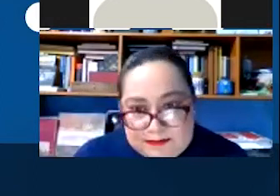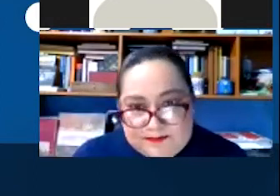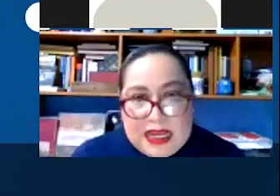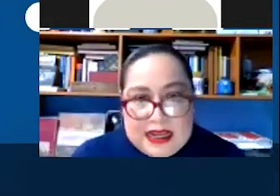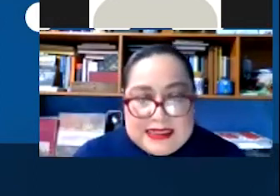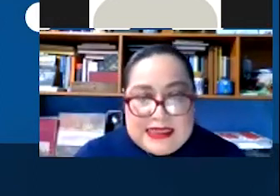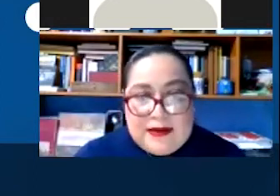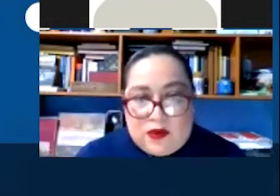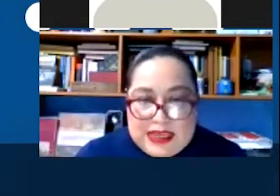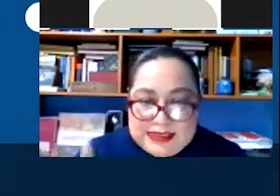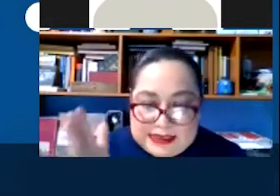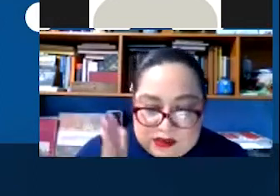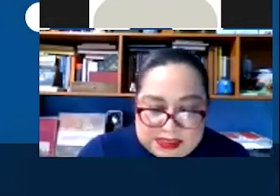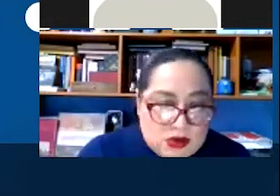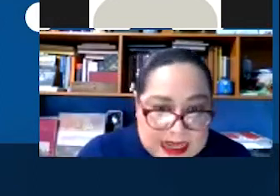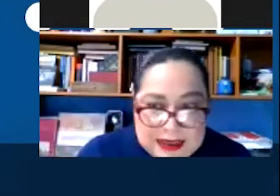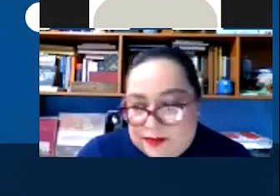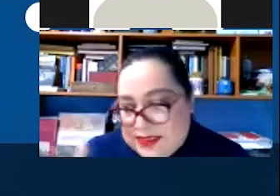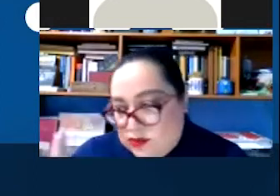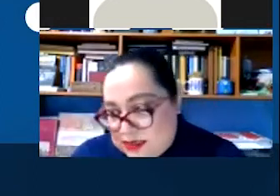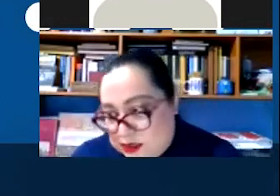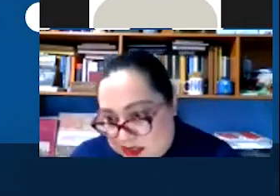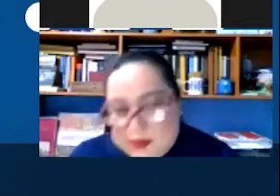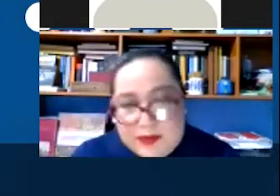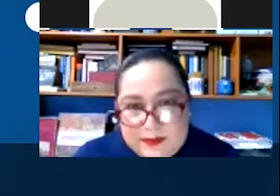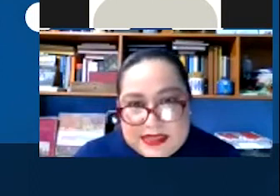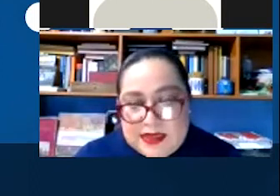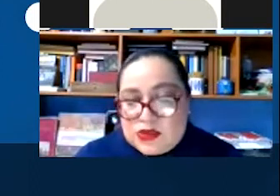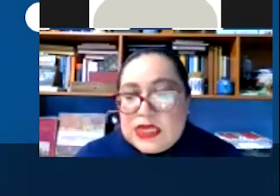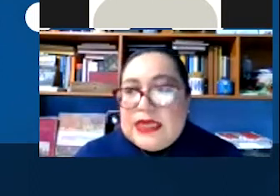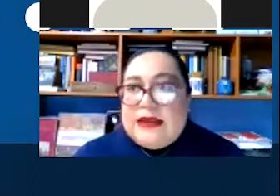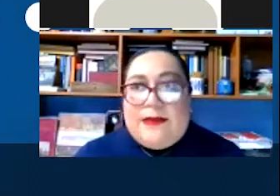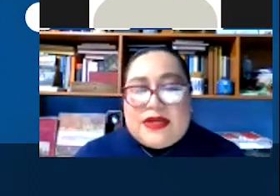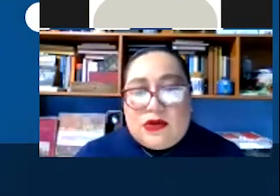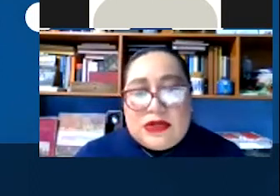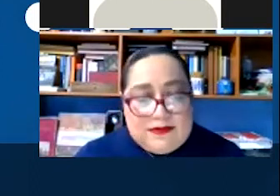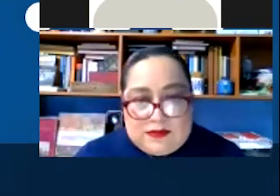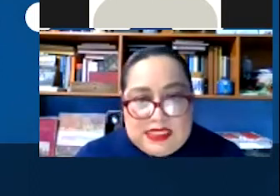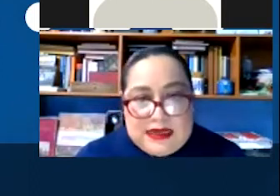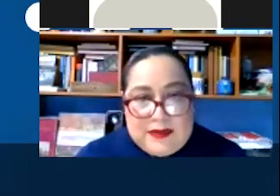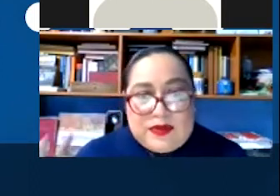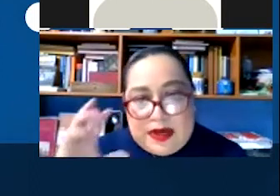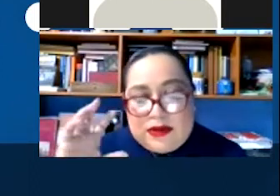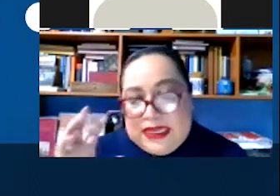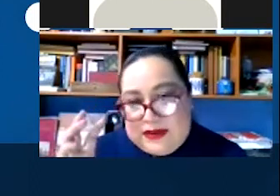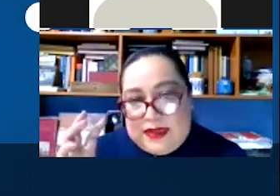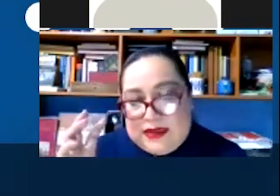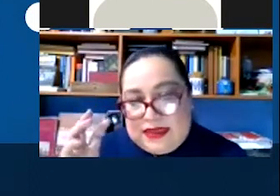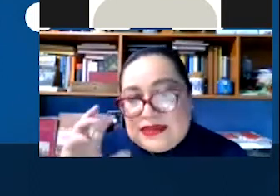condición en la que está, o de esa situación A y pase a una situación B, pensemos, la persona tiene primero